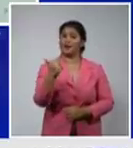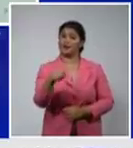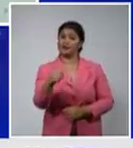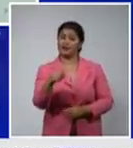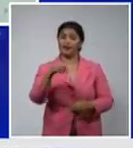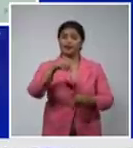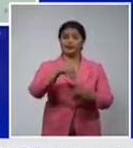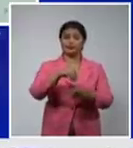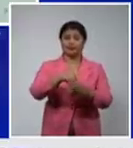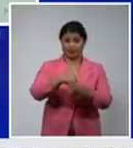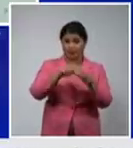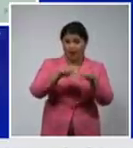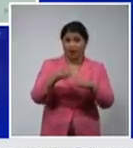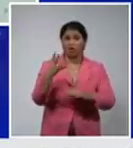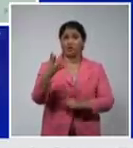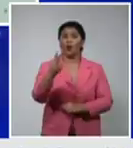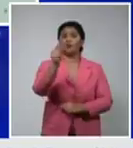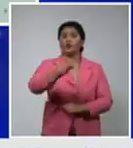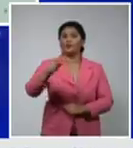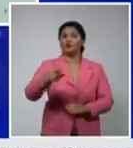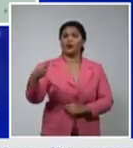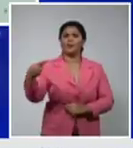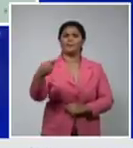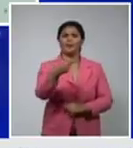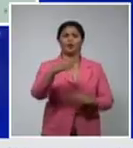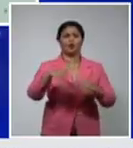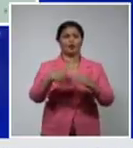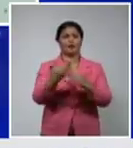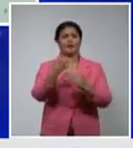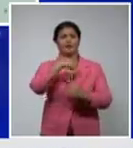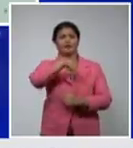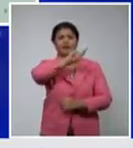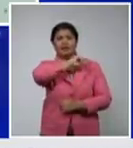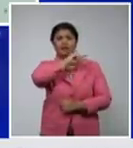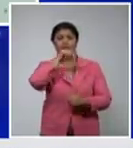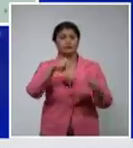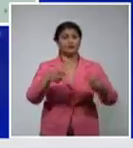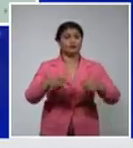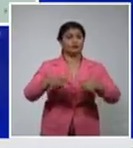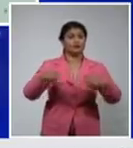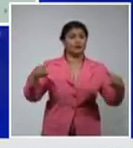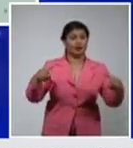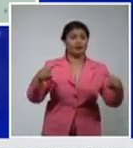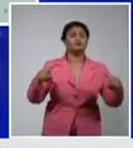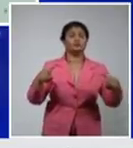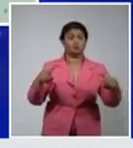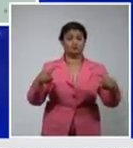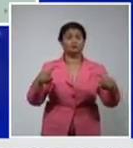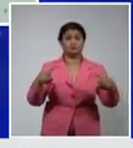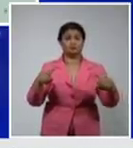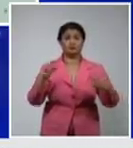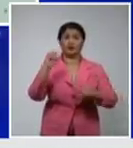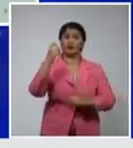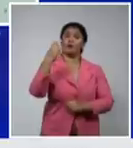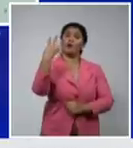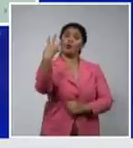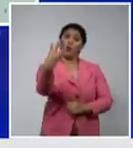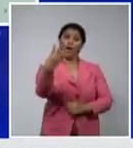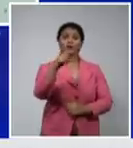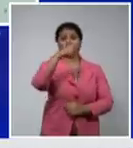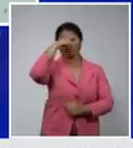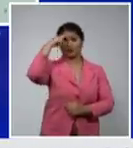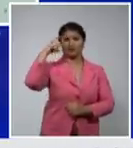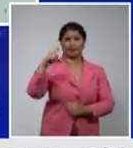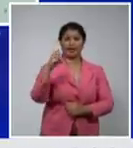menos que en la jornada anterior. El mayor número ayer en Manicaragua, 4, Santa Clara 3,